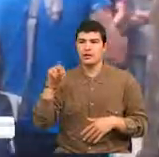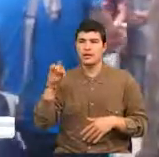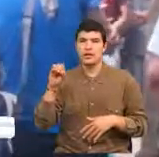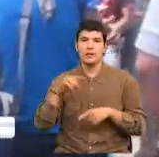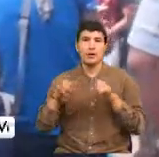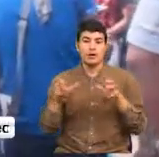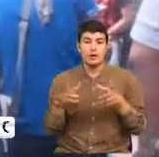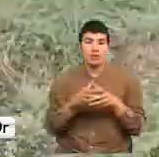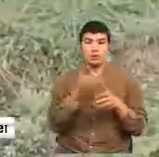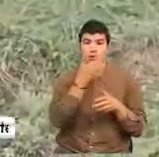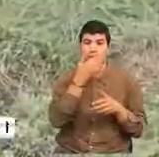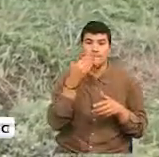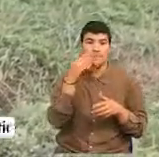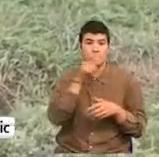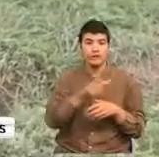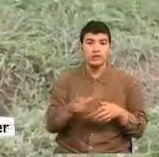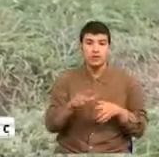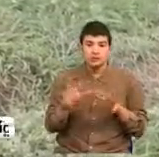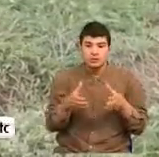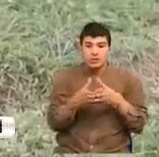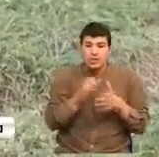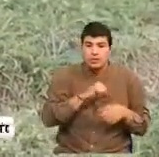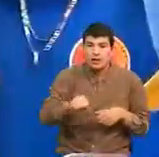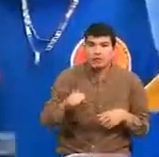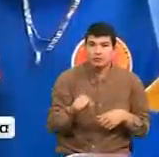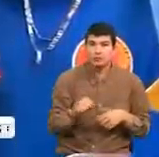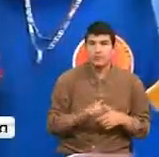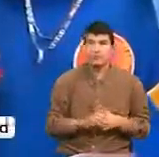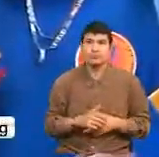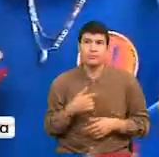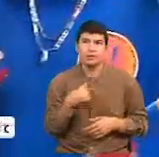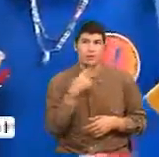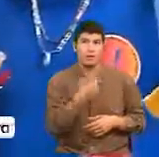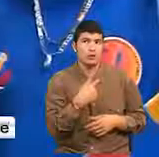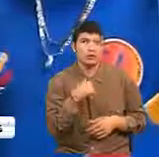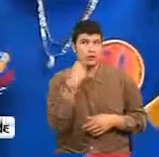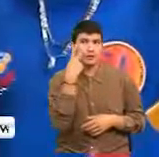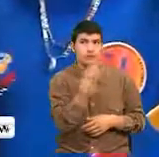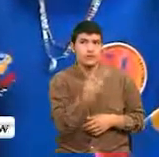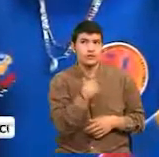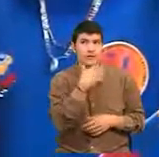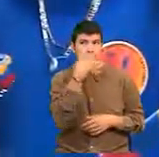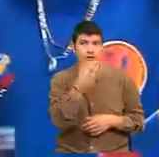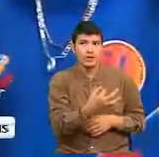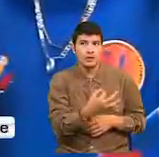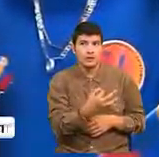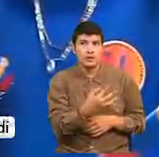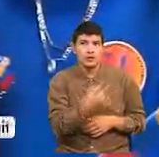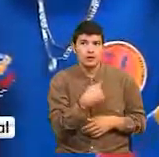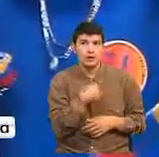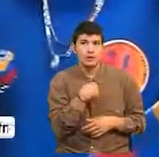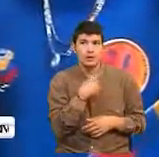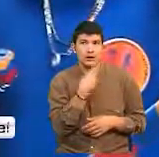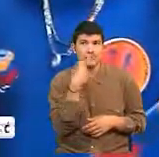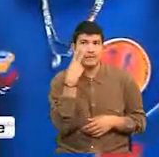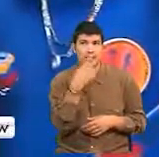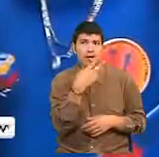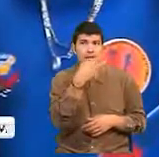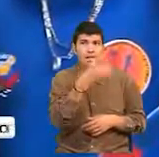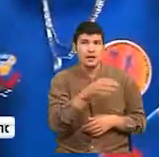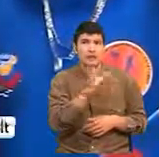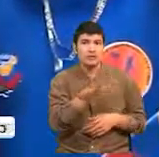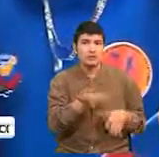de personas que se declararon en refugio humanitario. Yo digo lo que vi, sinceramente yo acá para hacer un, como ellos dijeron que donde iban